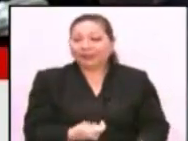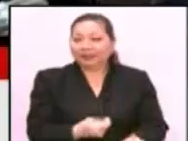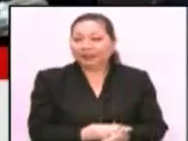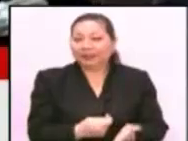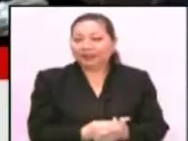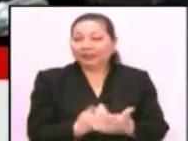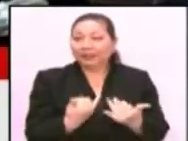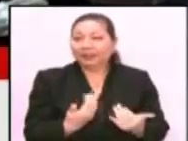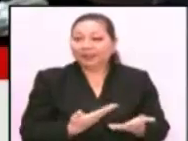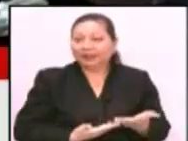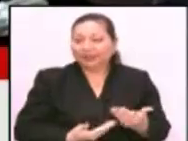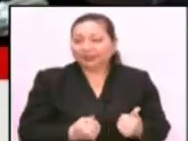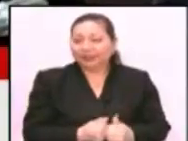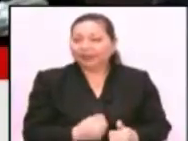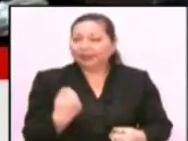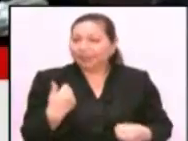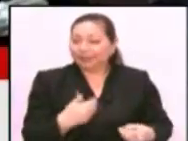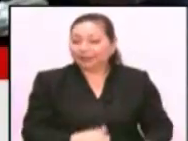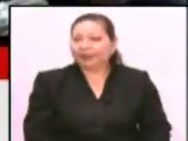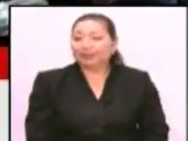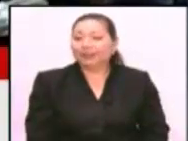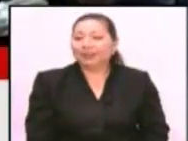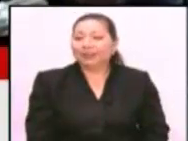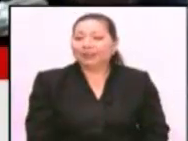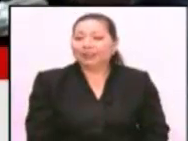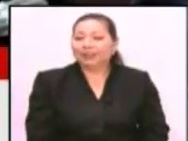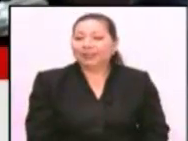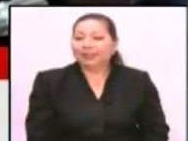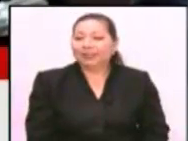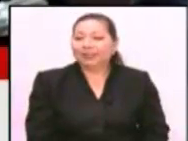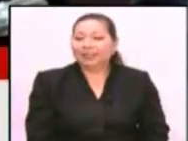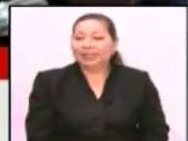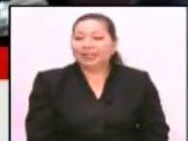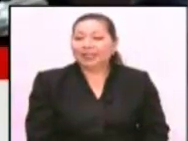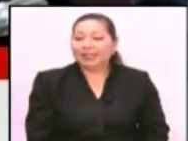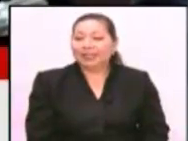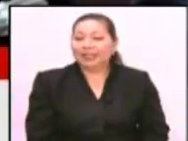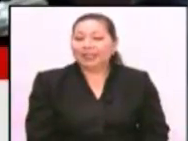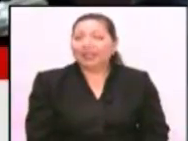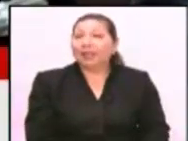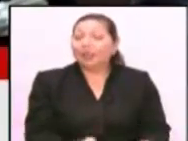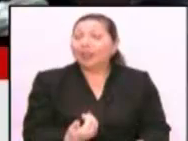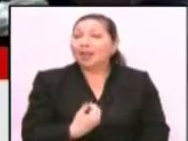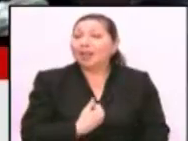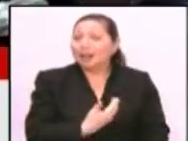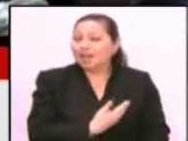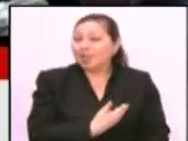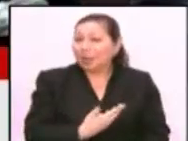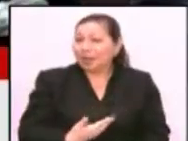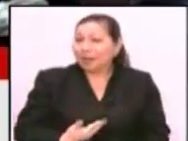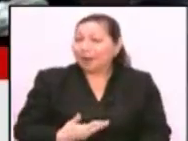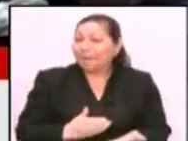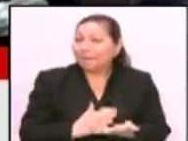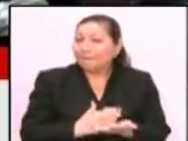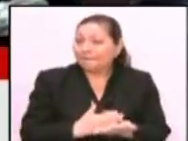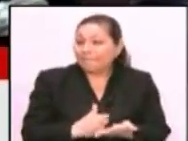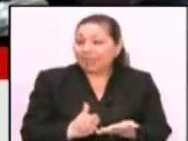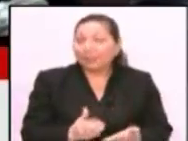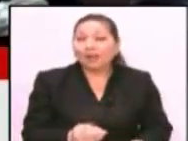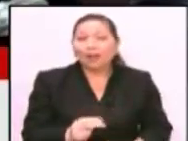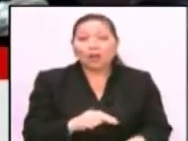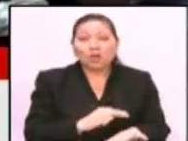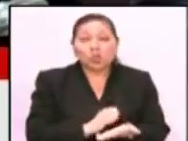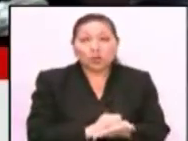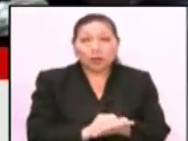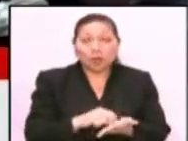pagar, a repagar a los inversionistas. ¿Sí? Entonces, el gobierno a partir de